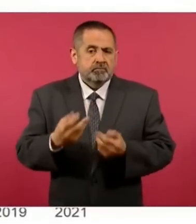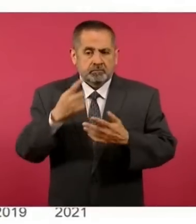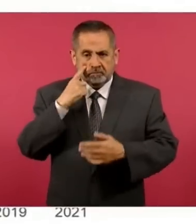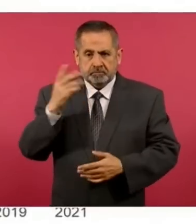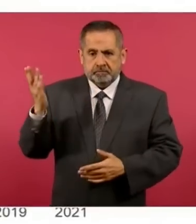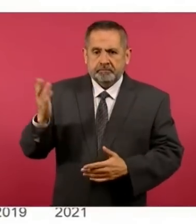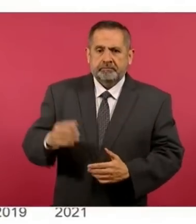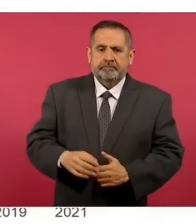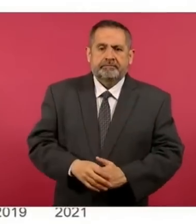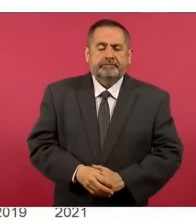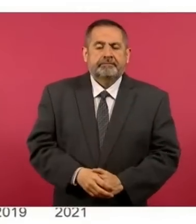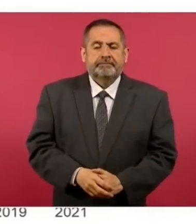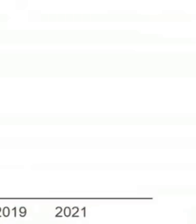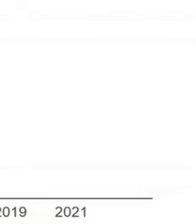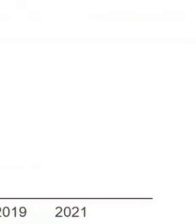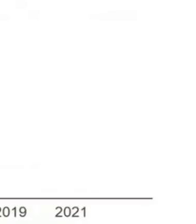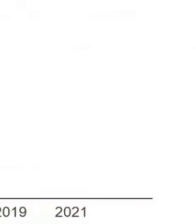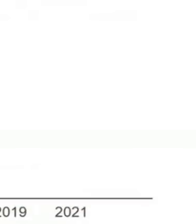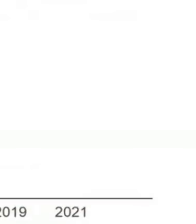en el Seguro Social.